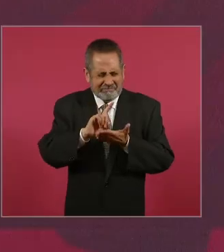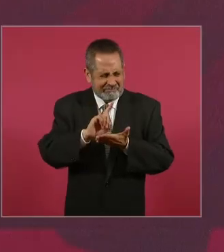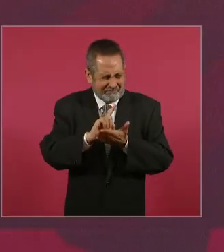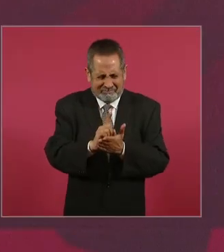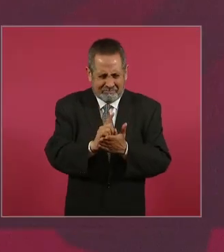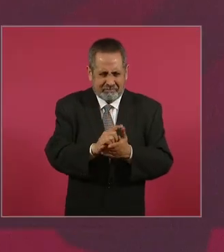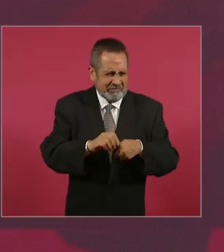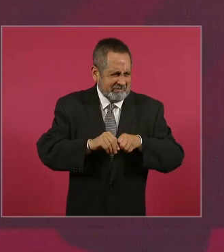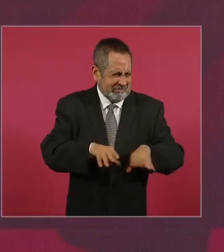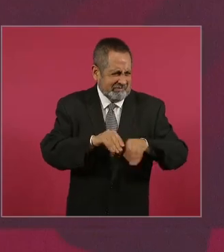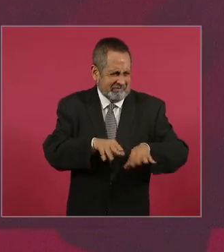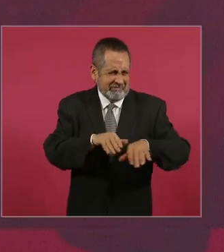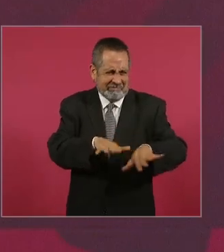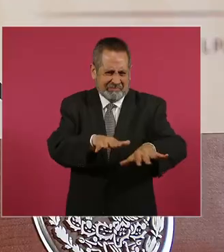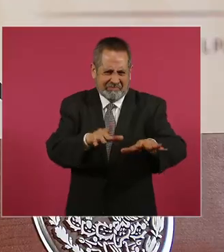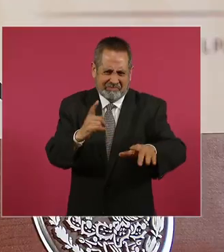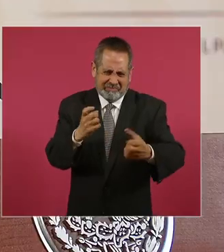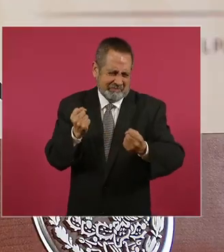a significar